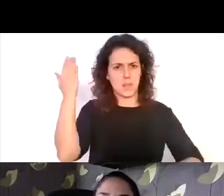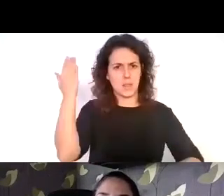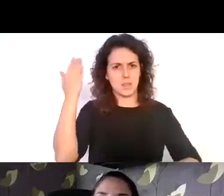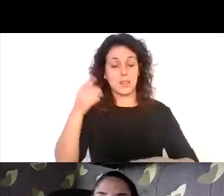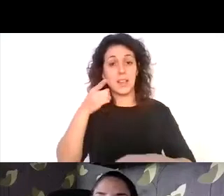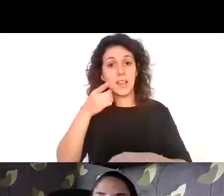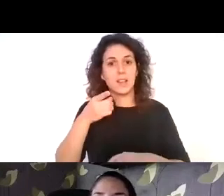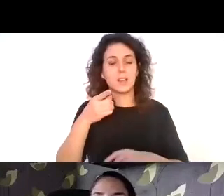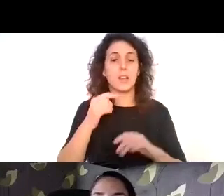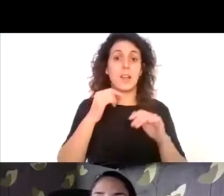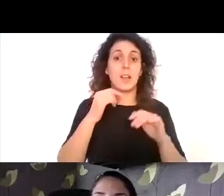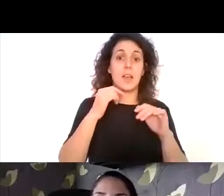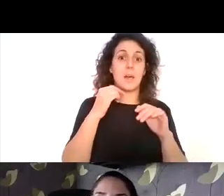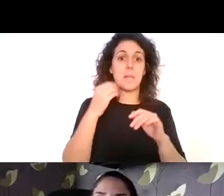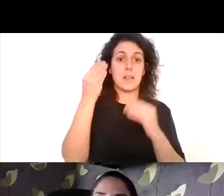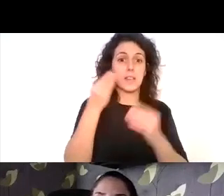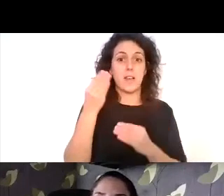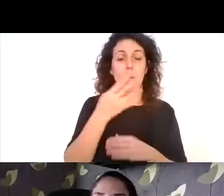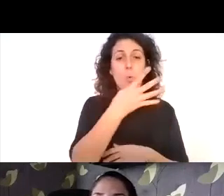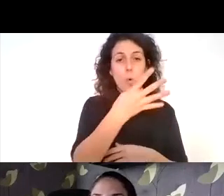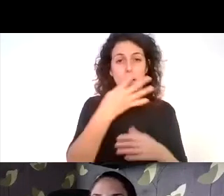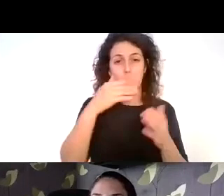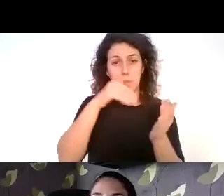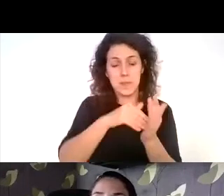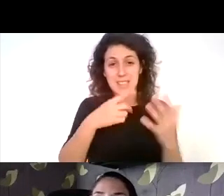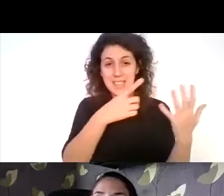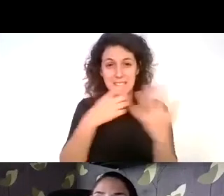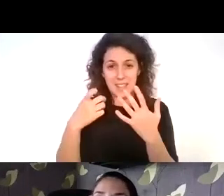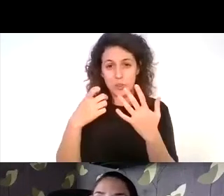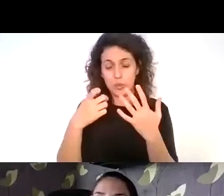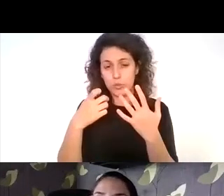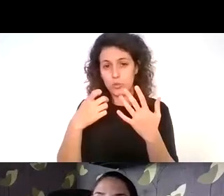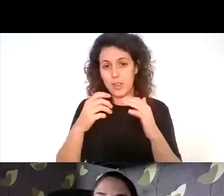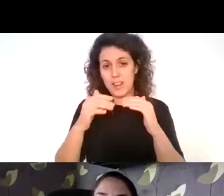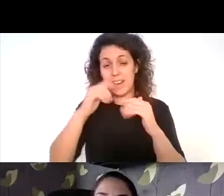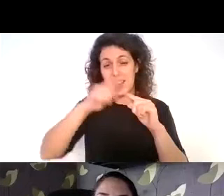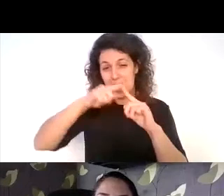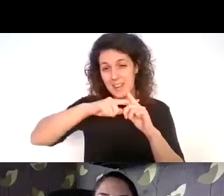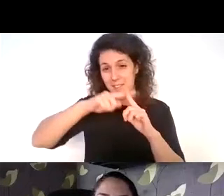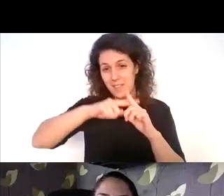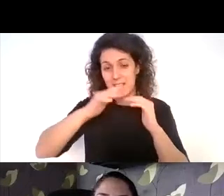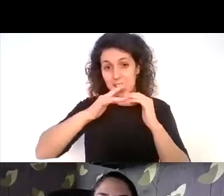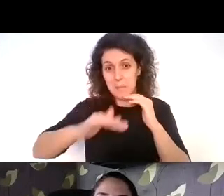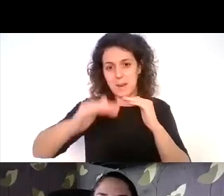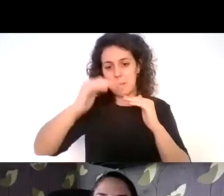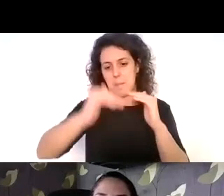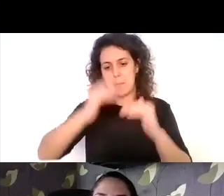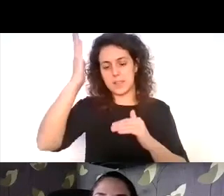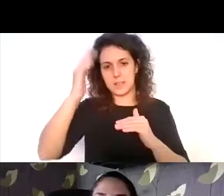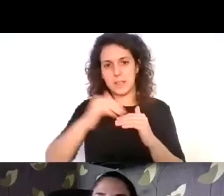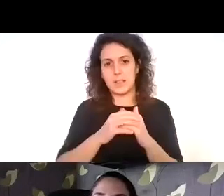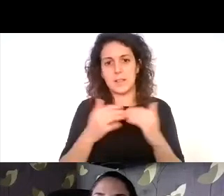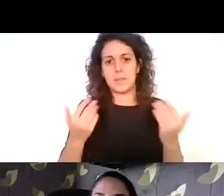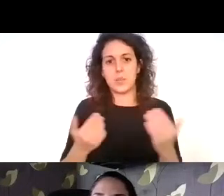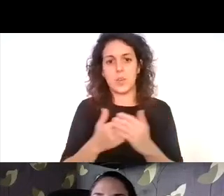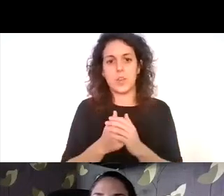inicial era mayor de 4.600 metros sobre el nivel del mar y con la cima cubierta de nieves perpetuas, la cual colapsó por